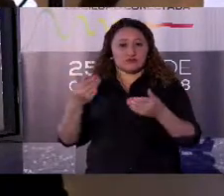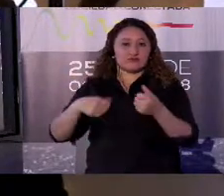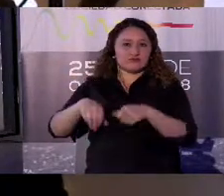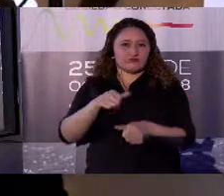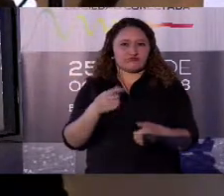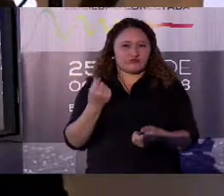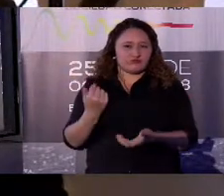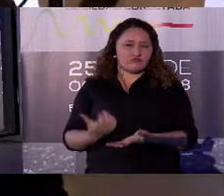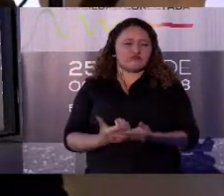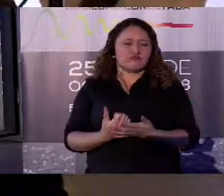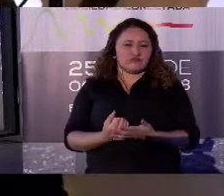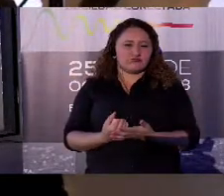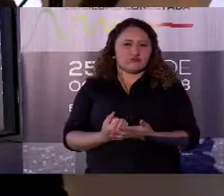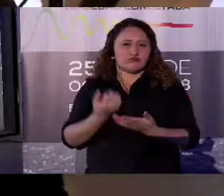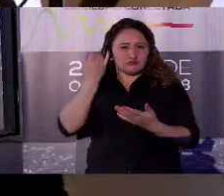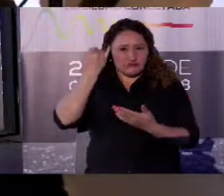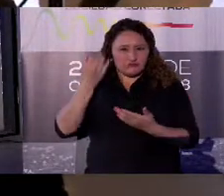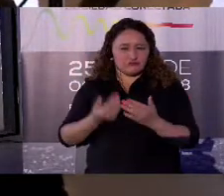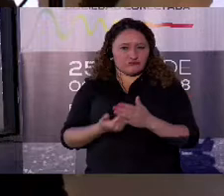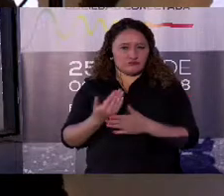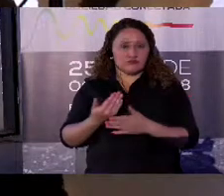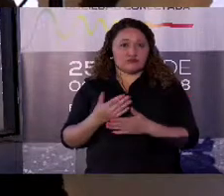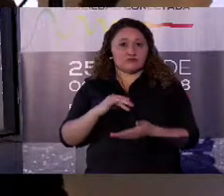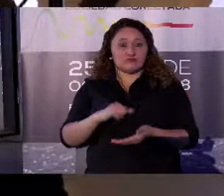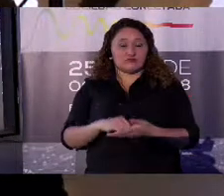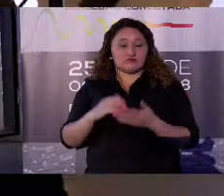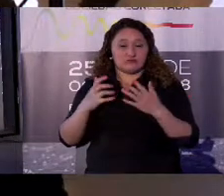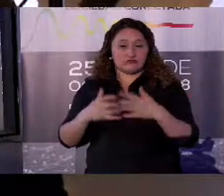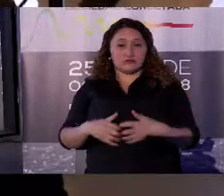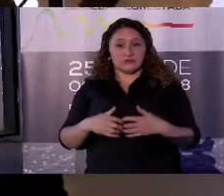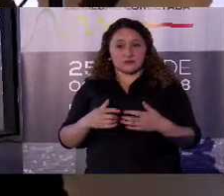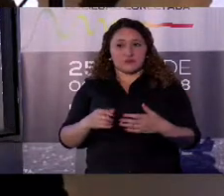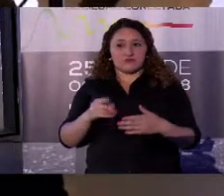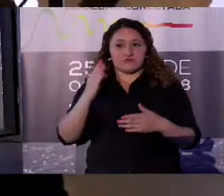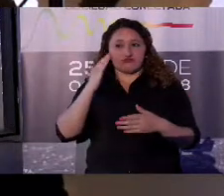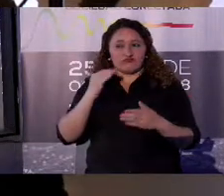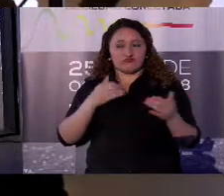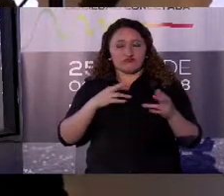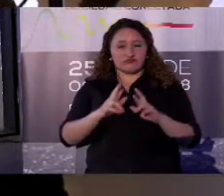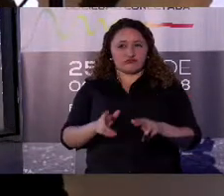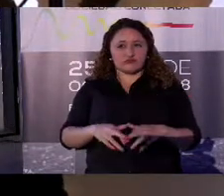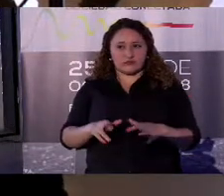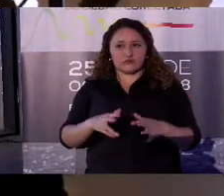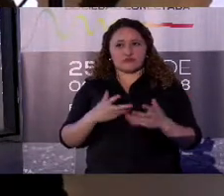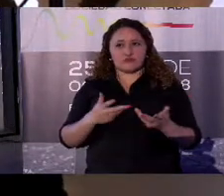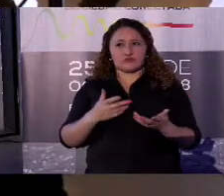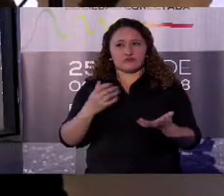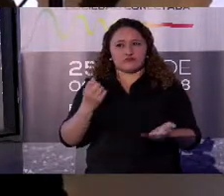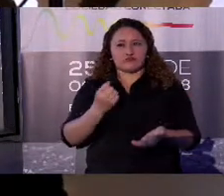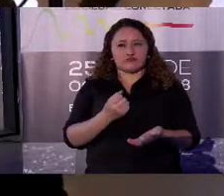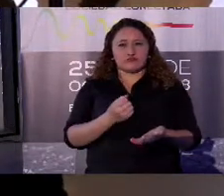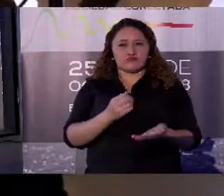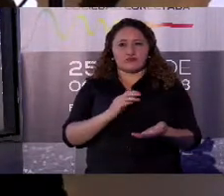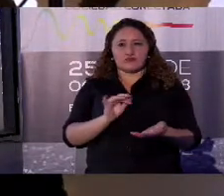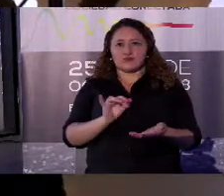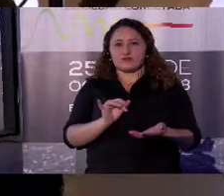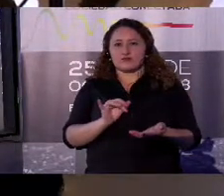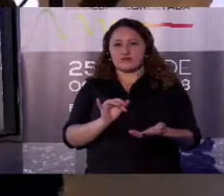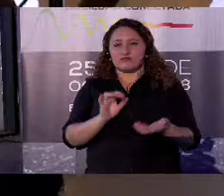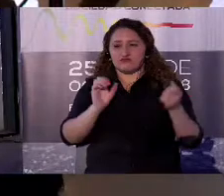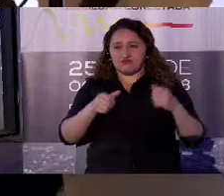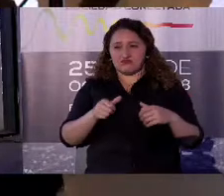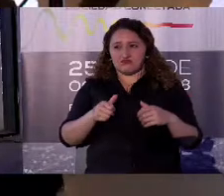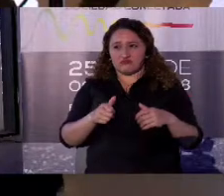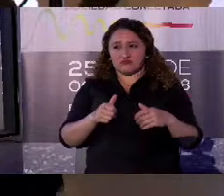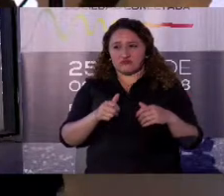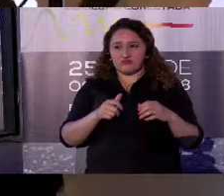a la innovación. Y el operador tiene una bolsa de inversión limitada. No es cuestión de que él pueda inflar esa bolsa.